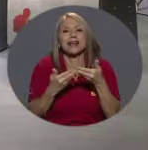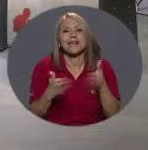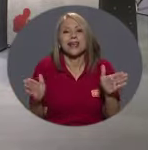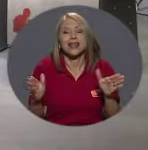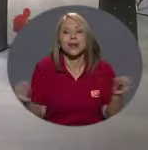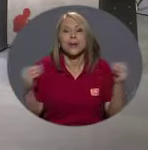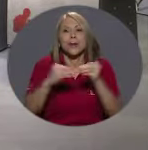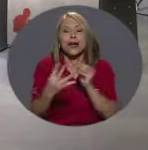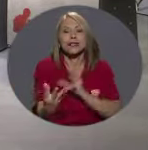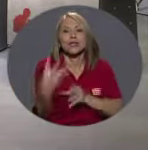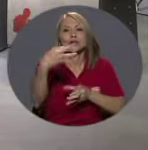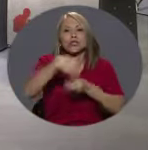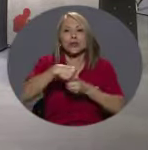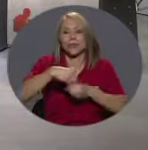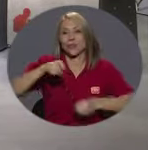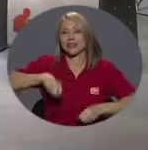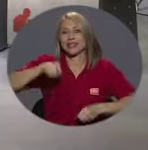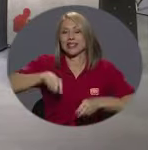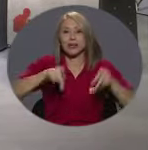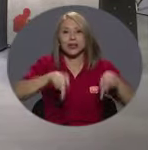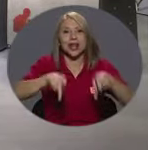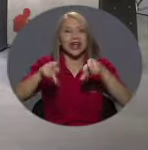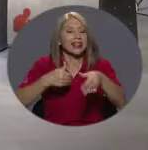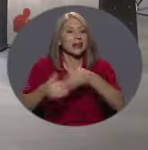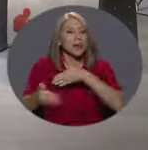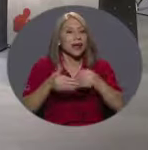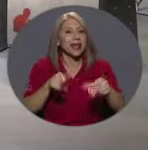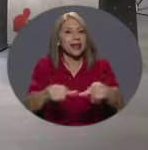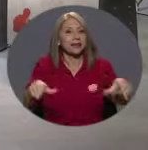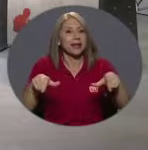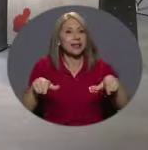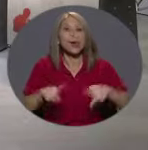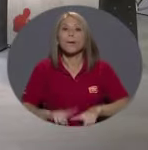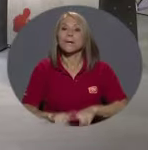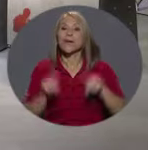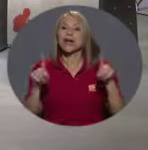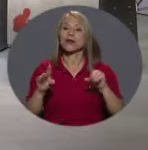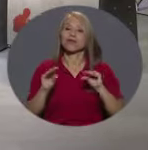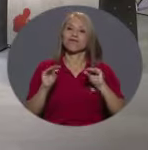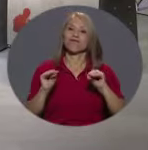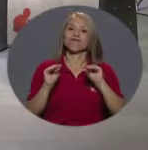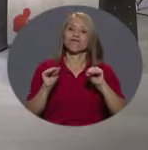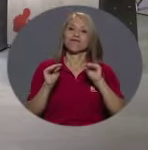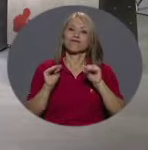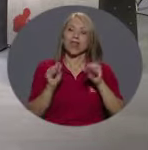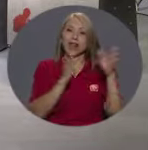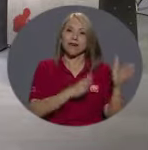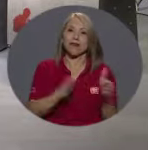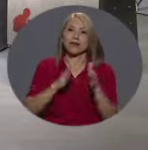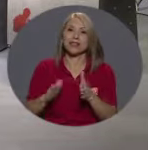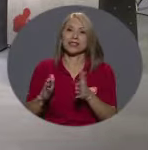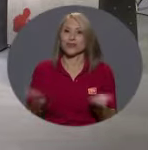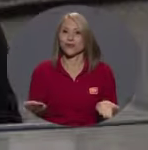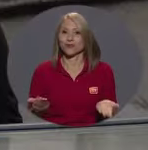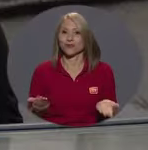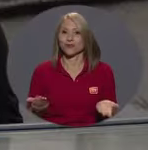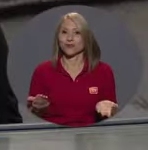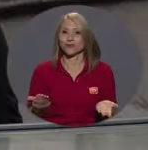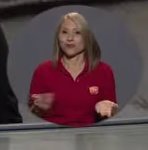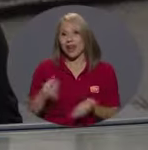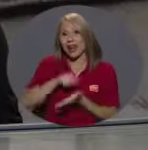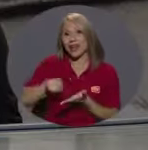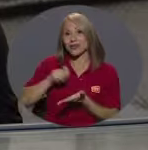sea, necesitamos a la gente en cualquier espacio, pero definitivamente la formación, la escuela nadie se la brinca, ¿verdad?, como